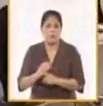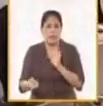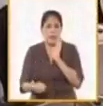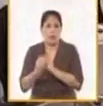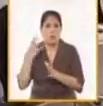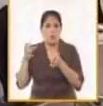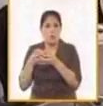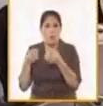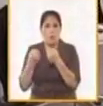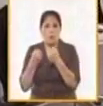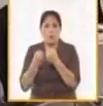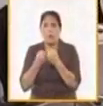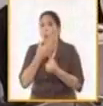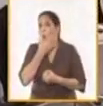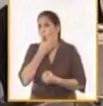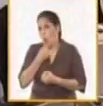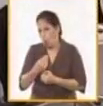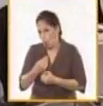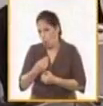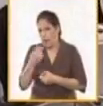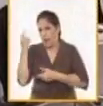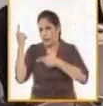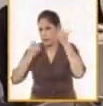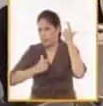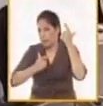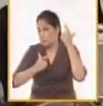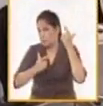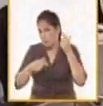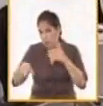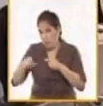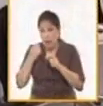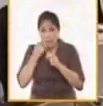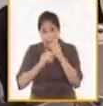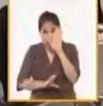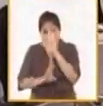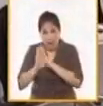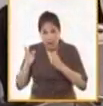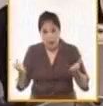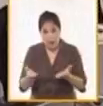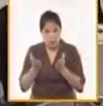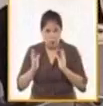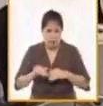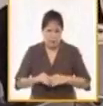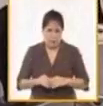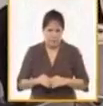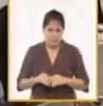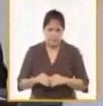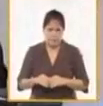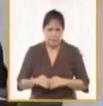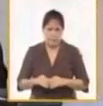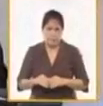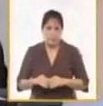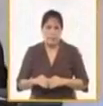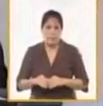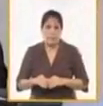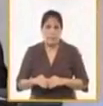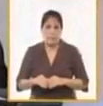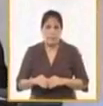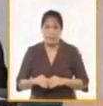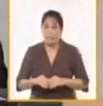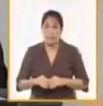oposición joven al chavismo. Lo que pasa es que ninguna fue exitosa. Adecos y Copellanos estaban ya